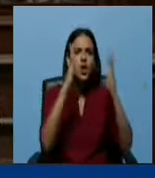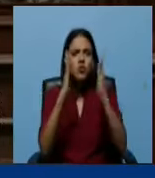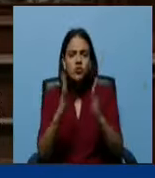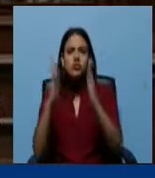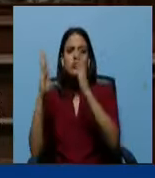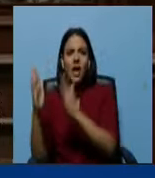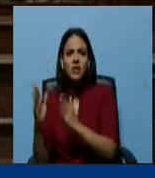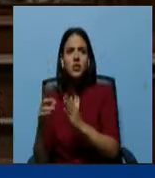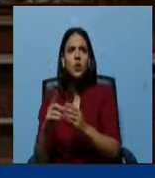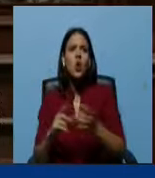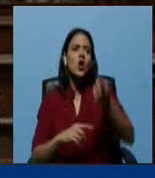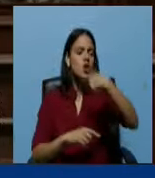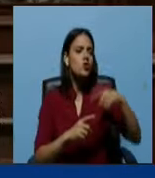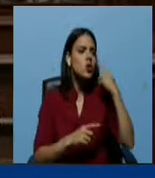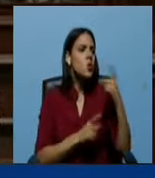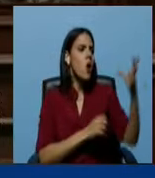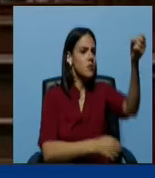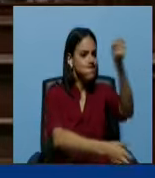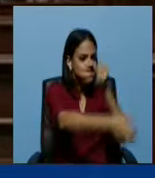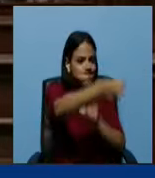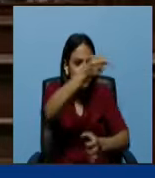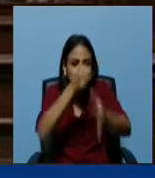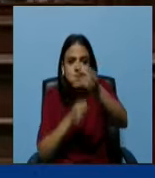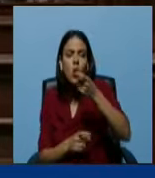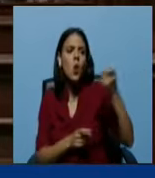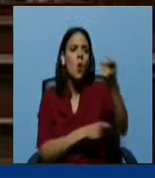de círculos concéntricos,